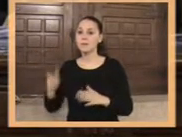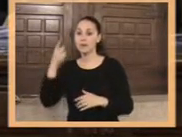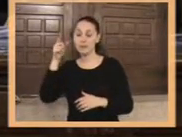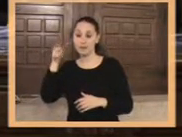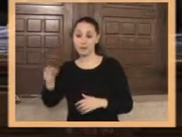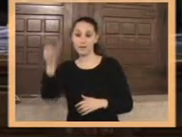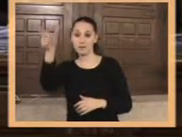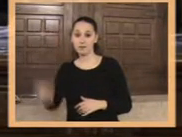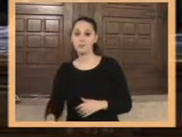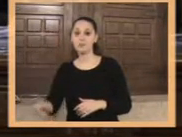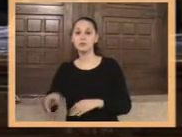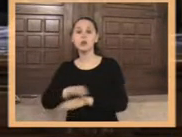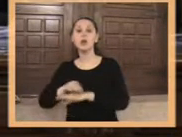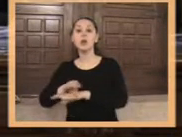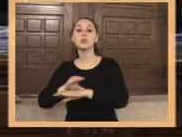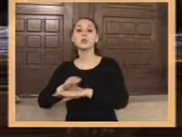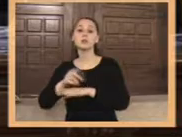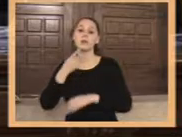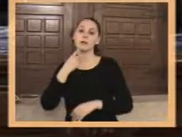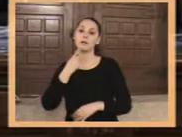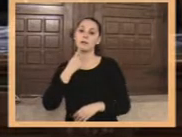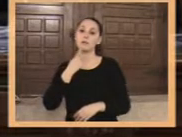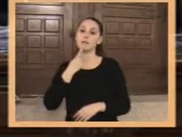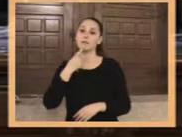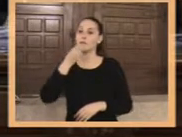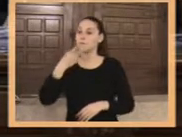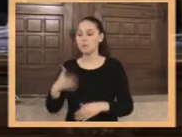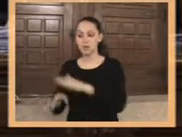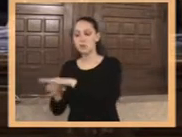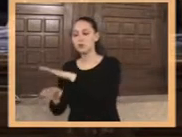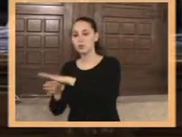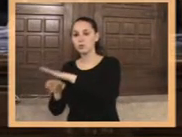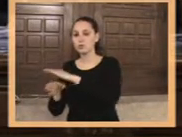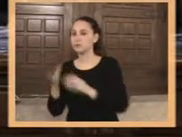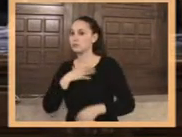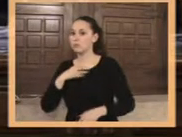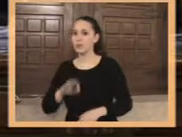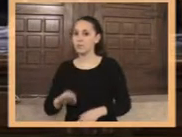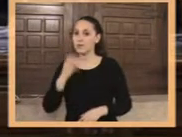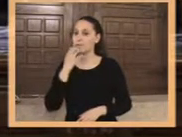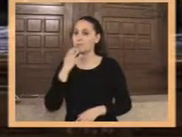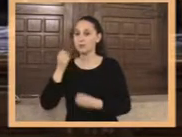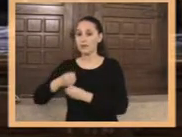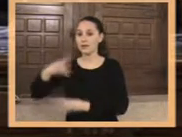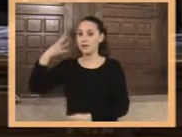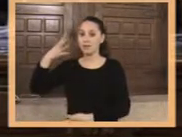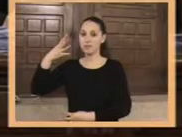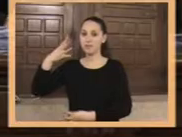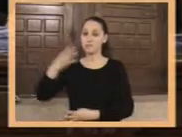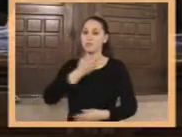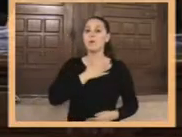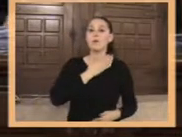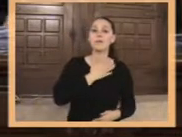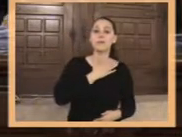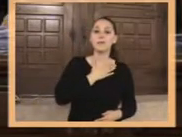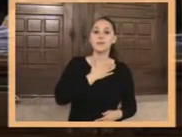con buenos ojos y se mantendrá. Por lo tanto, mientras todo ese tratamiento, todo ese procedimiento se lleva a efecto, el edificio es de la ciudad